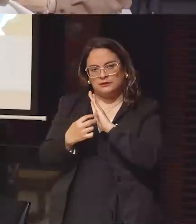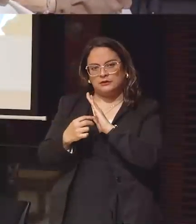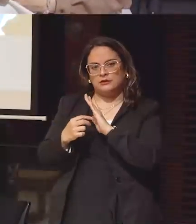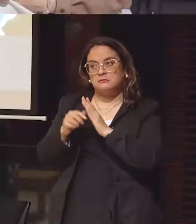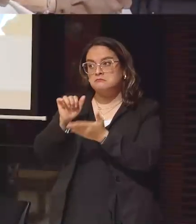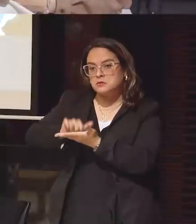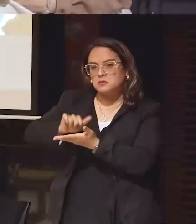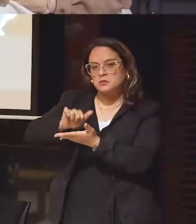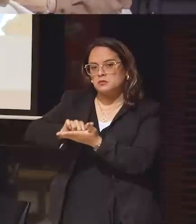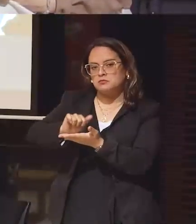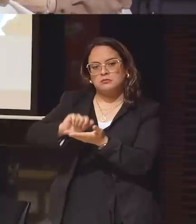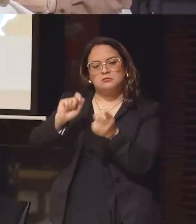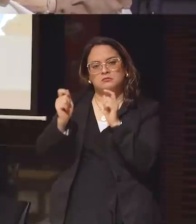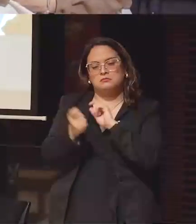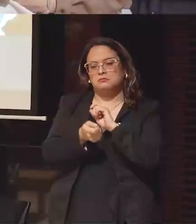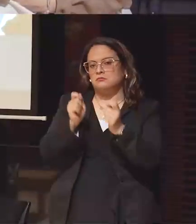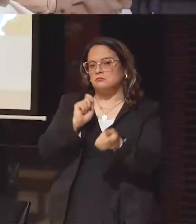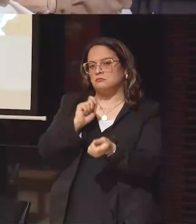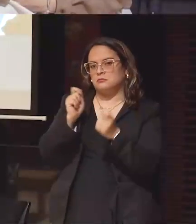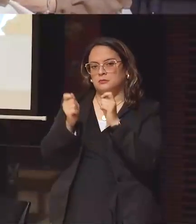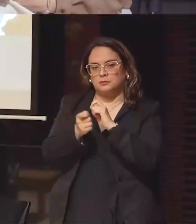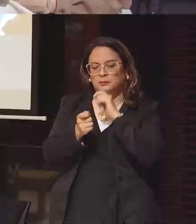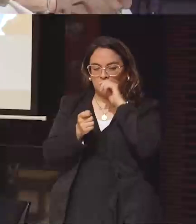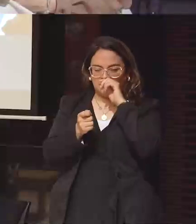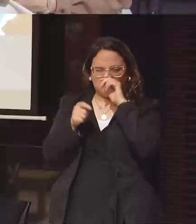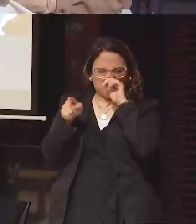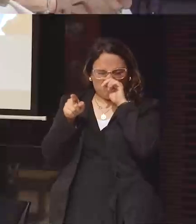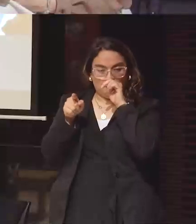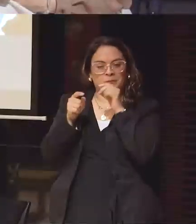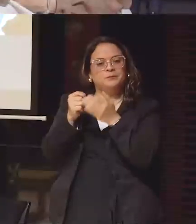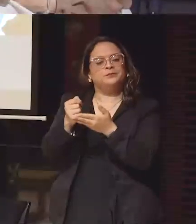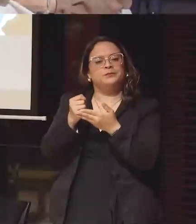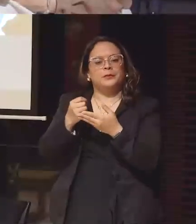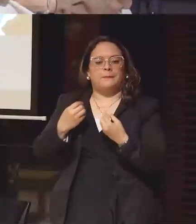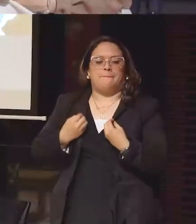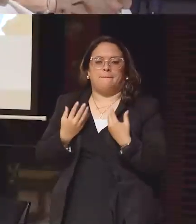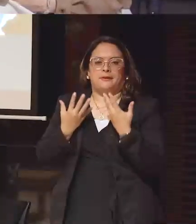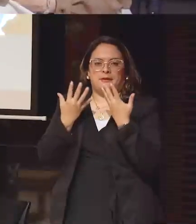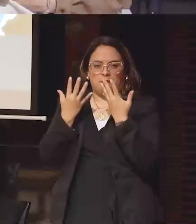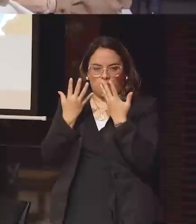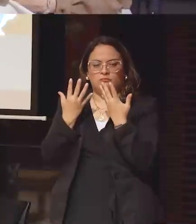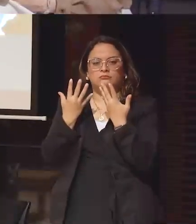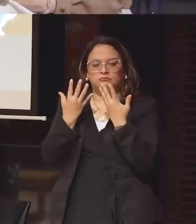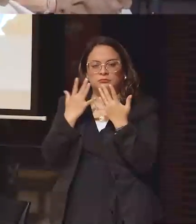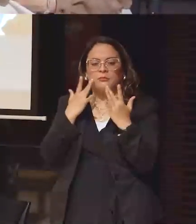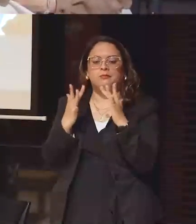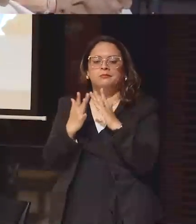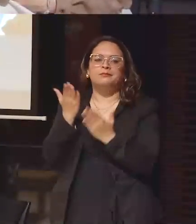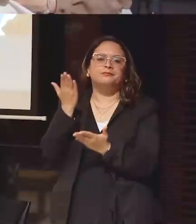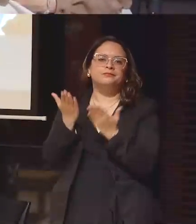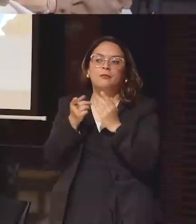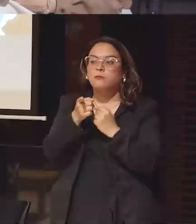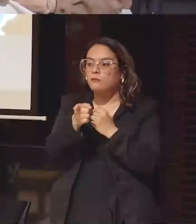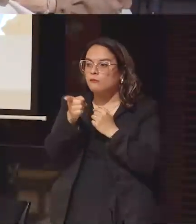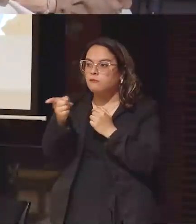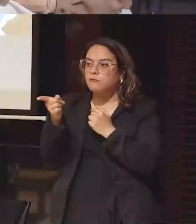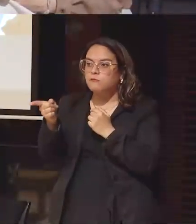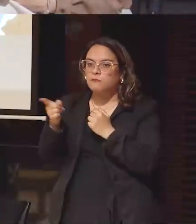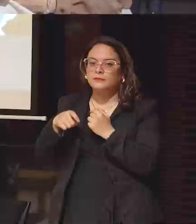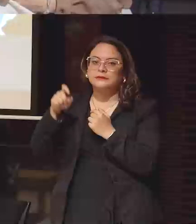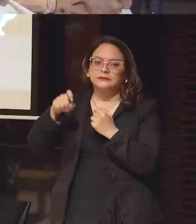constante transformación. Se configura como un elemento vivo que se crea y recrea según las necesidades de su